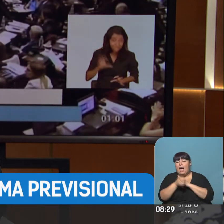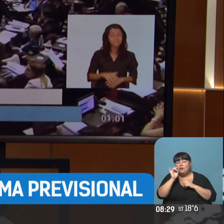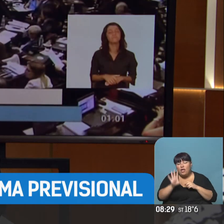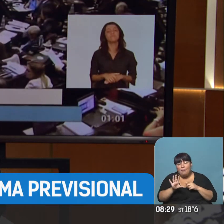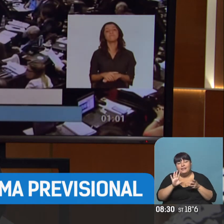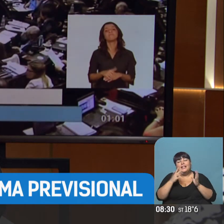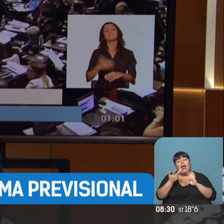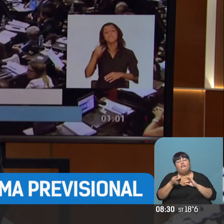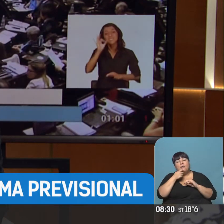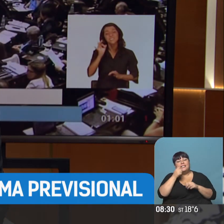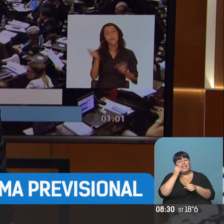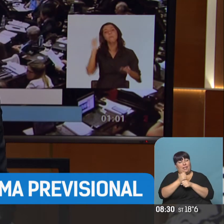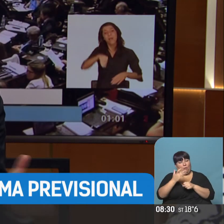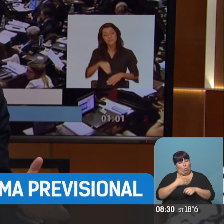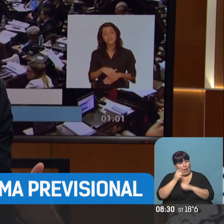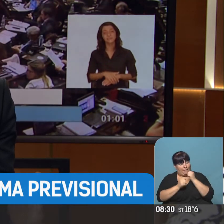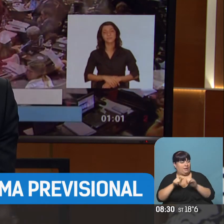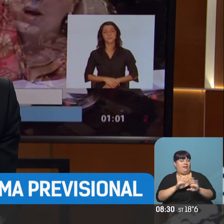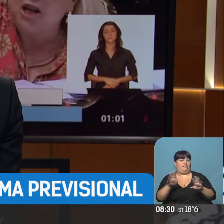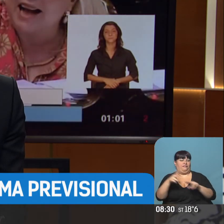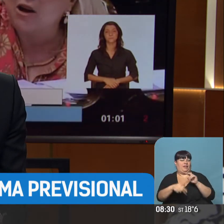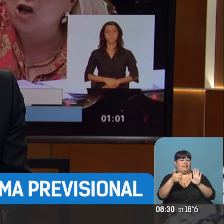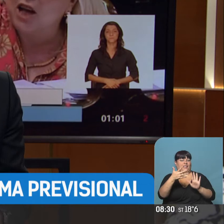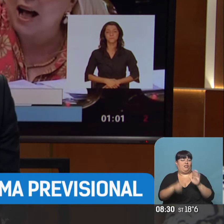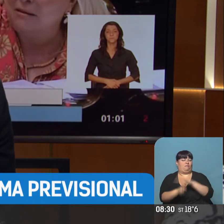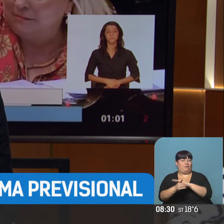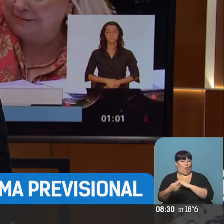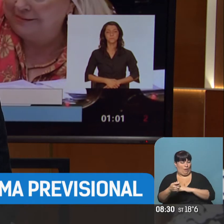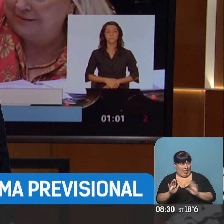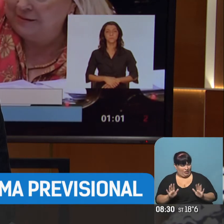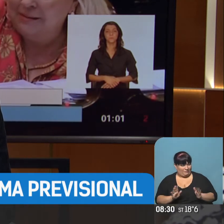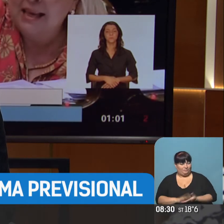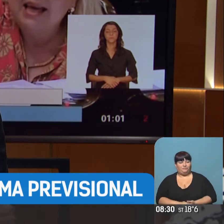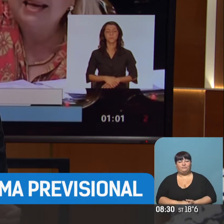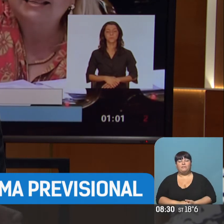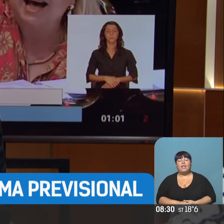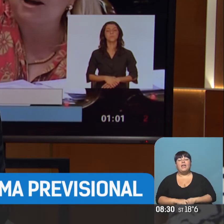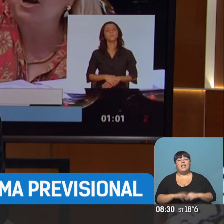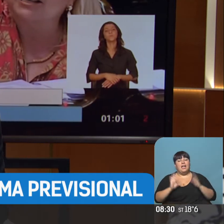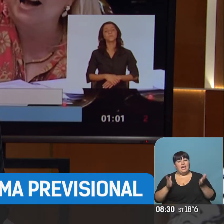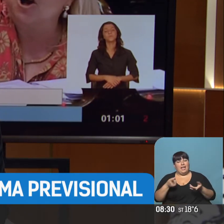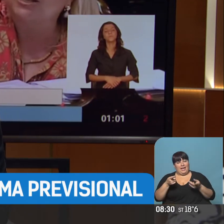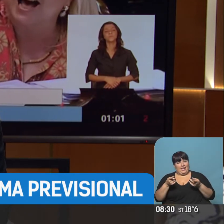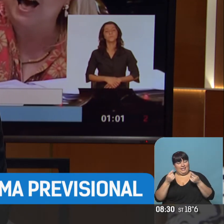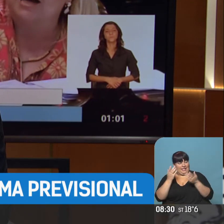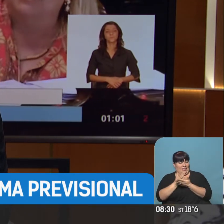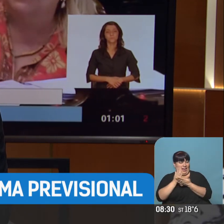la posibilidad del empleador de decir hasta acá llegaste a los 65 años. Sí. Entonces, esta pérdida del